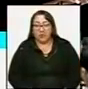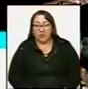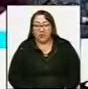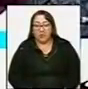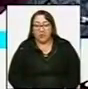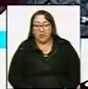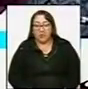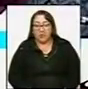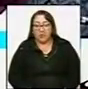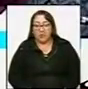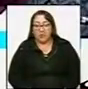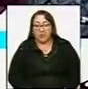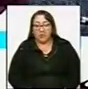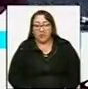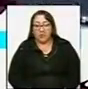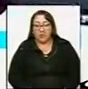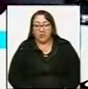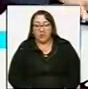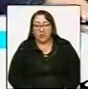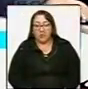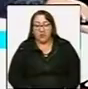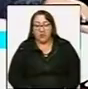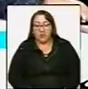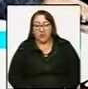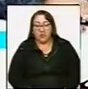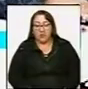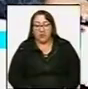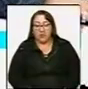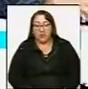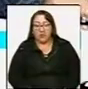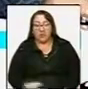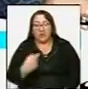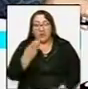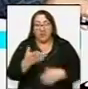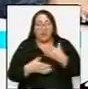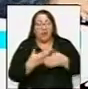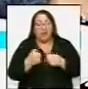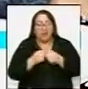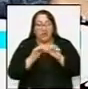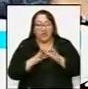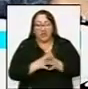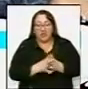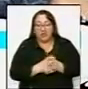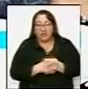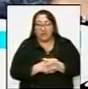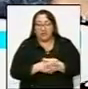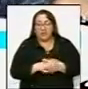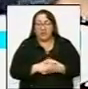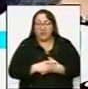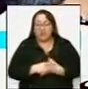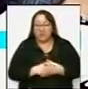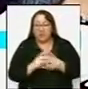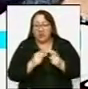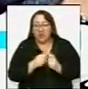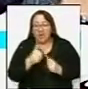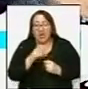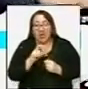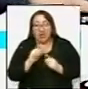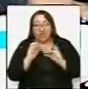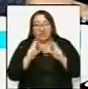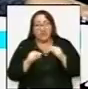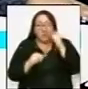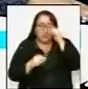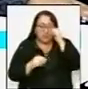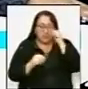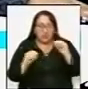Presidenta, bueno, para ir avanzando mientras muestran el texto. Coincido con el congresista Costa en que el tema